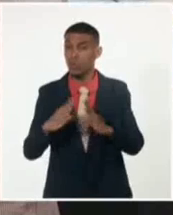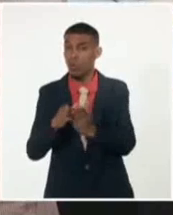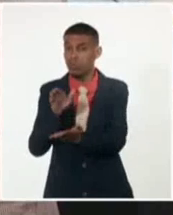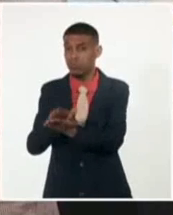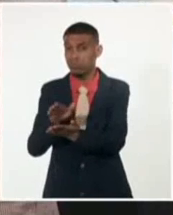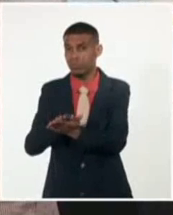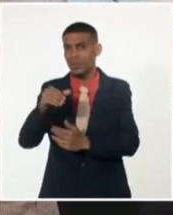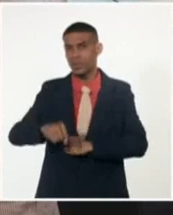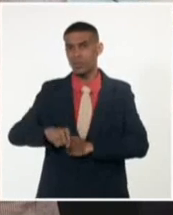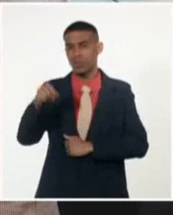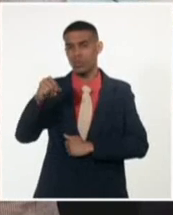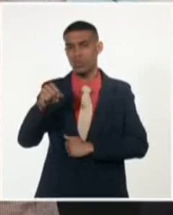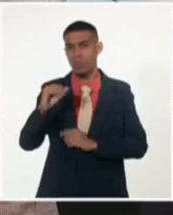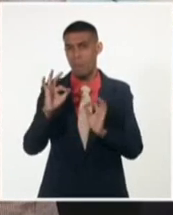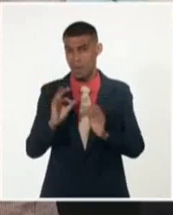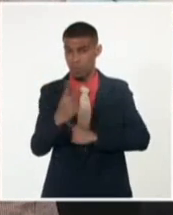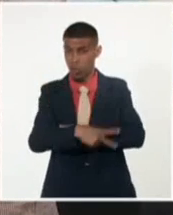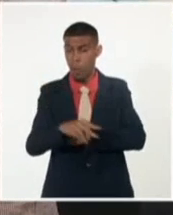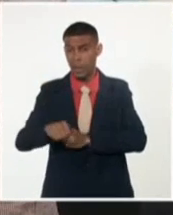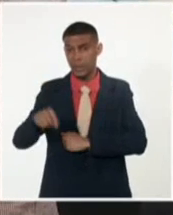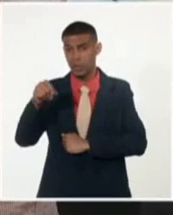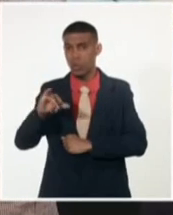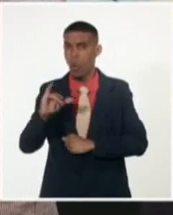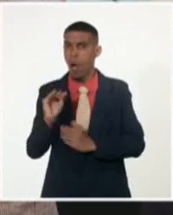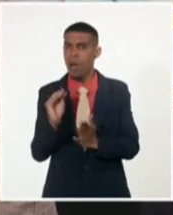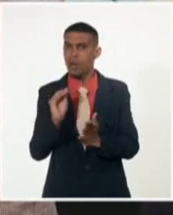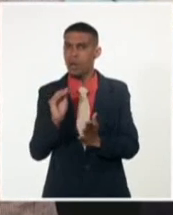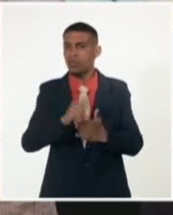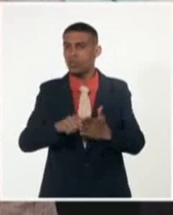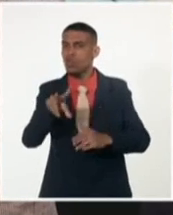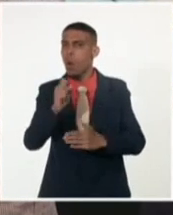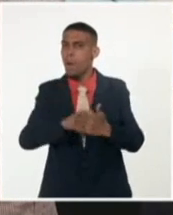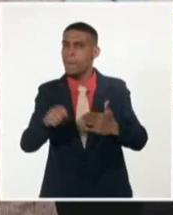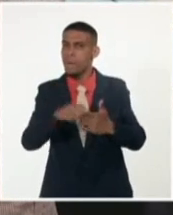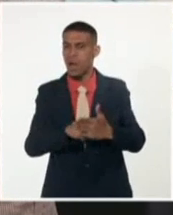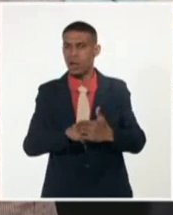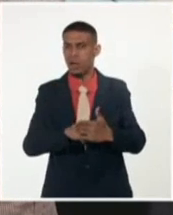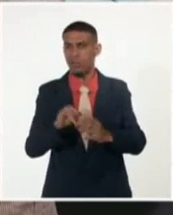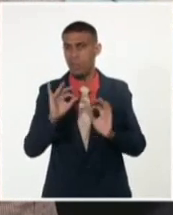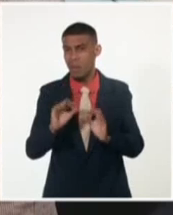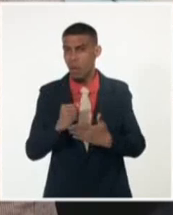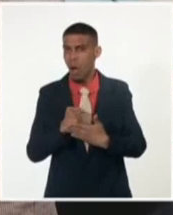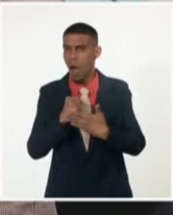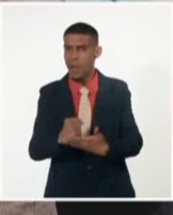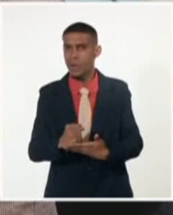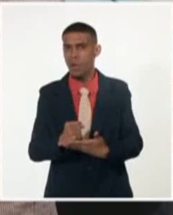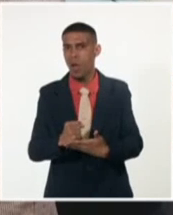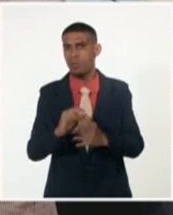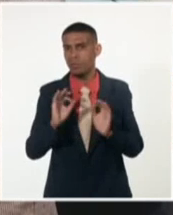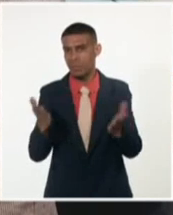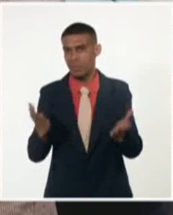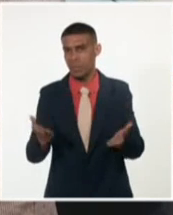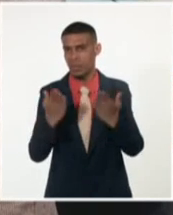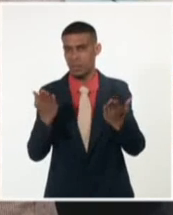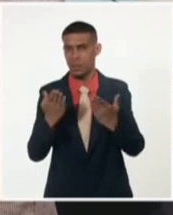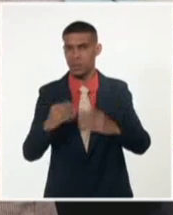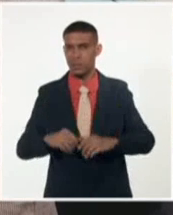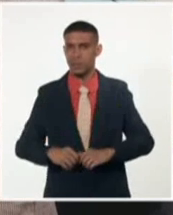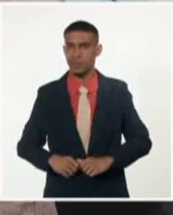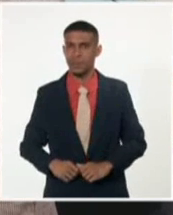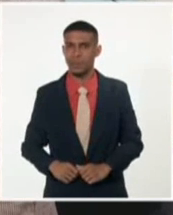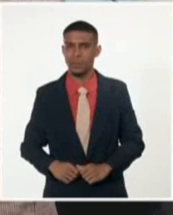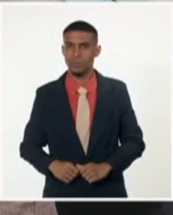el desequilibrio y aplicar recetas coyunturales para reproducir un esquema de colonialismo moderno. En plein